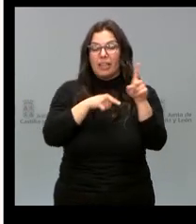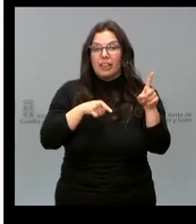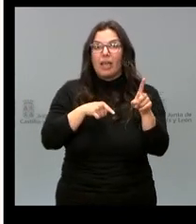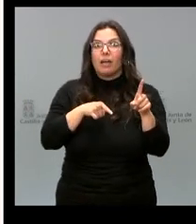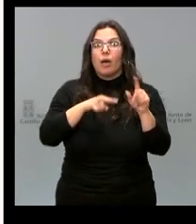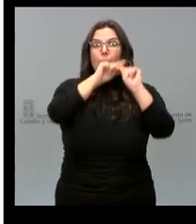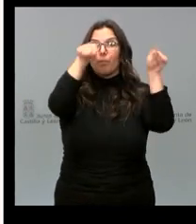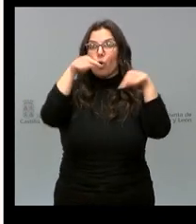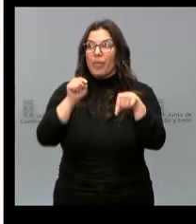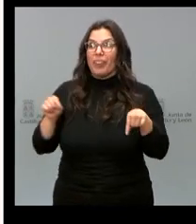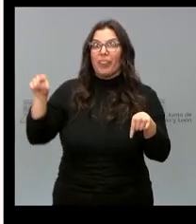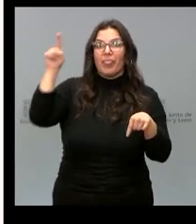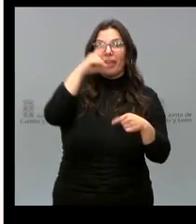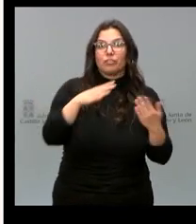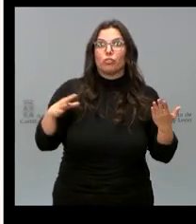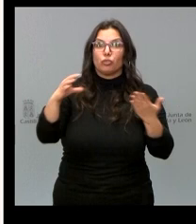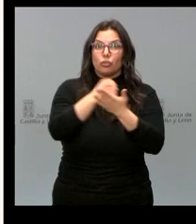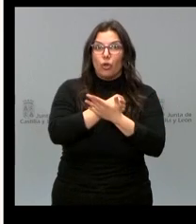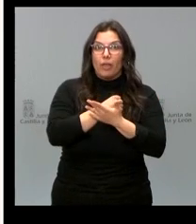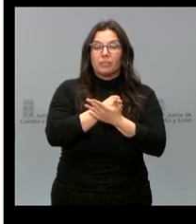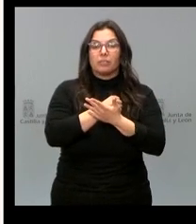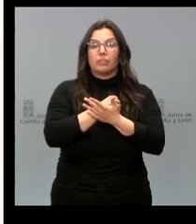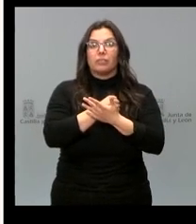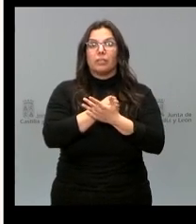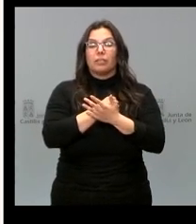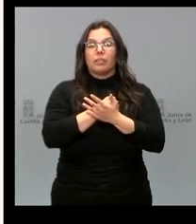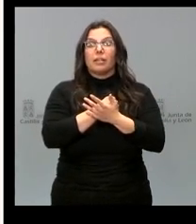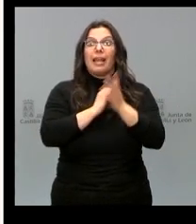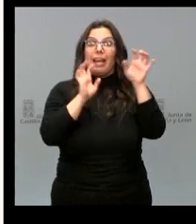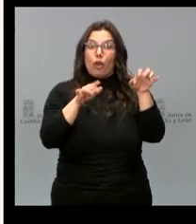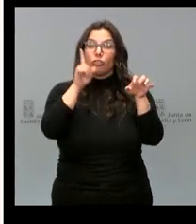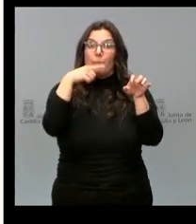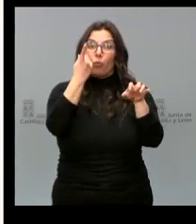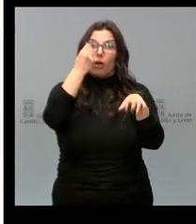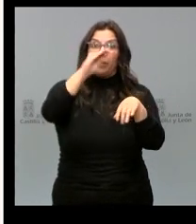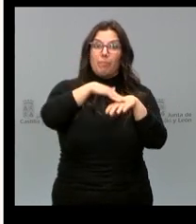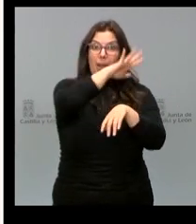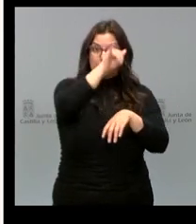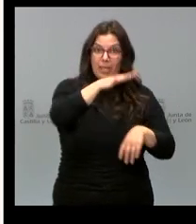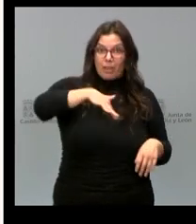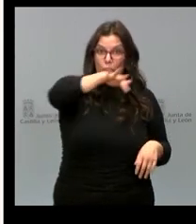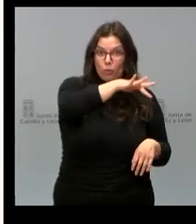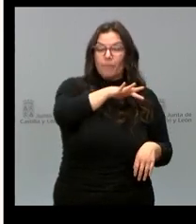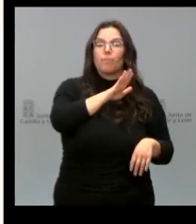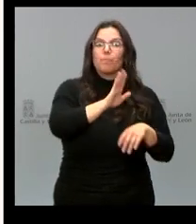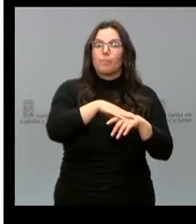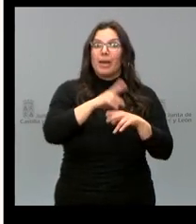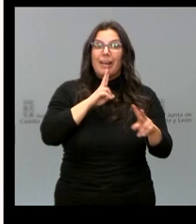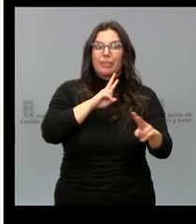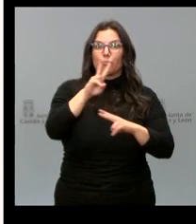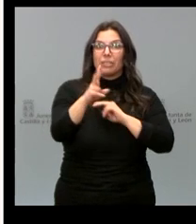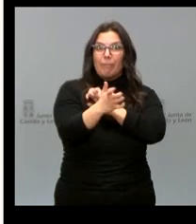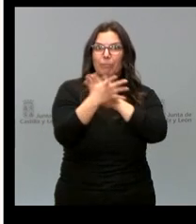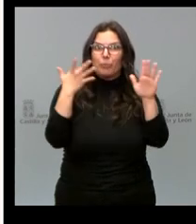las provincias y en León una más, en El Bierzo, para intervenir de manera más rápida y eficaz